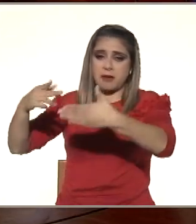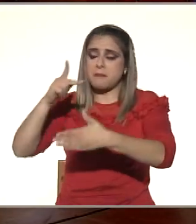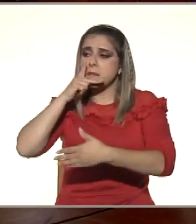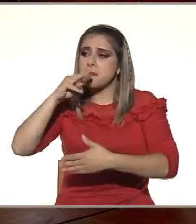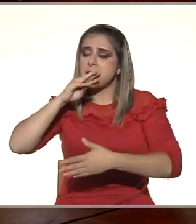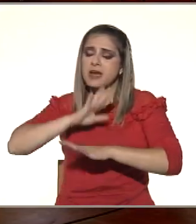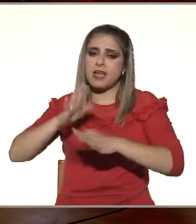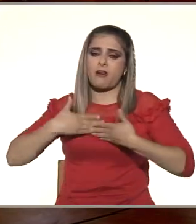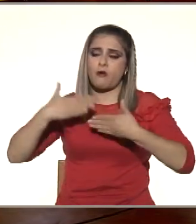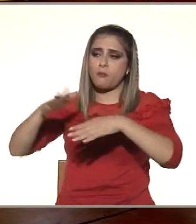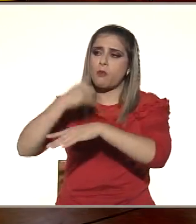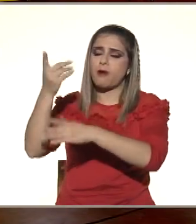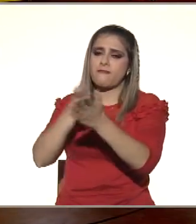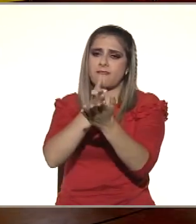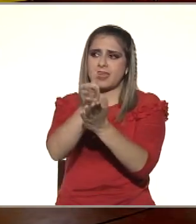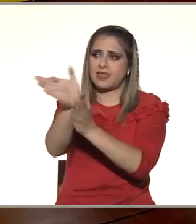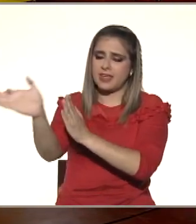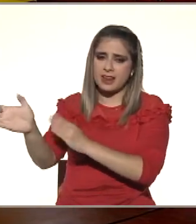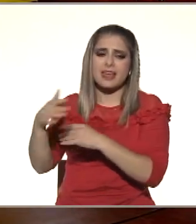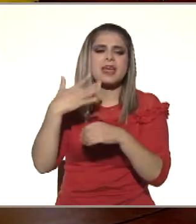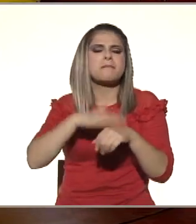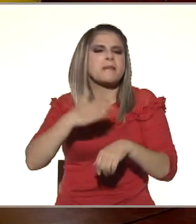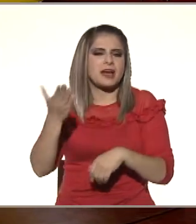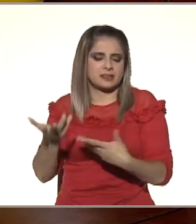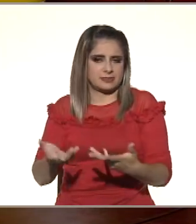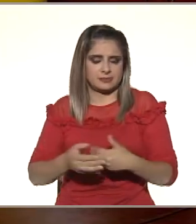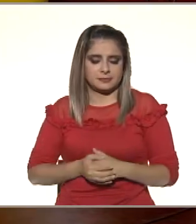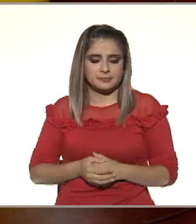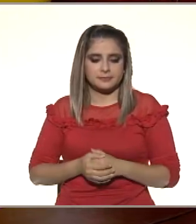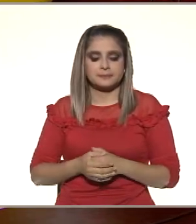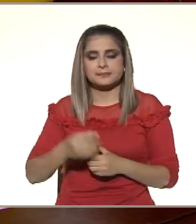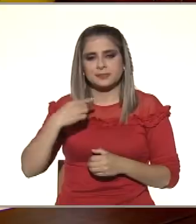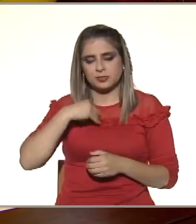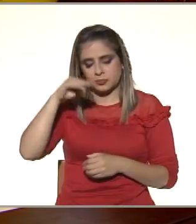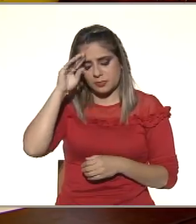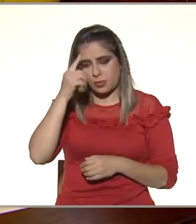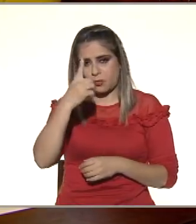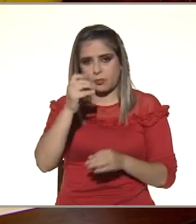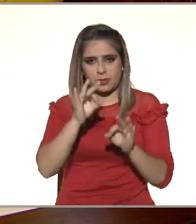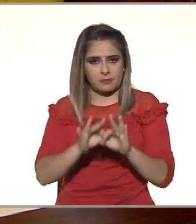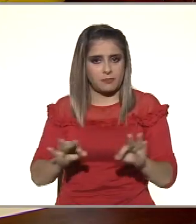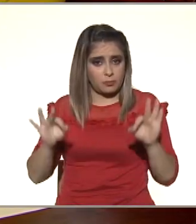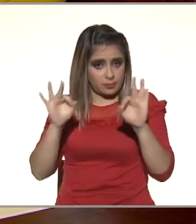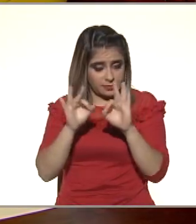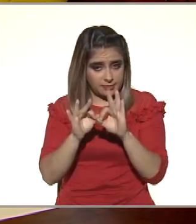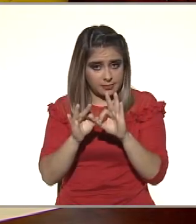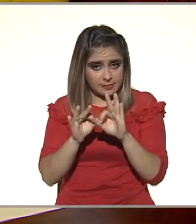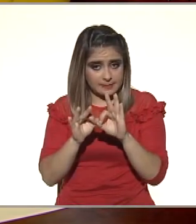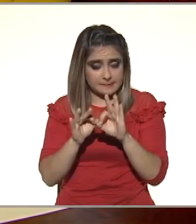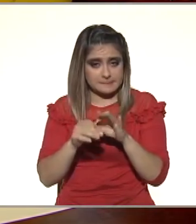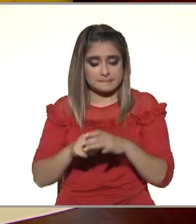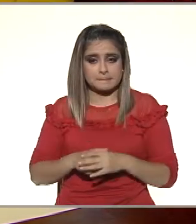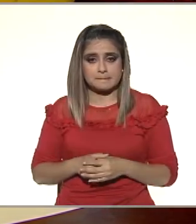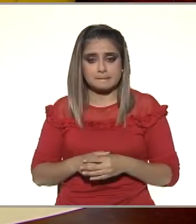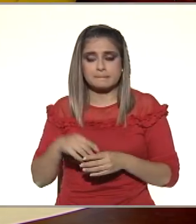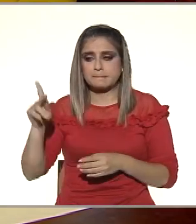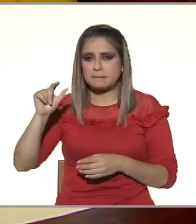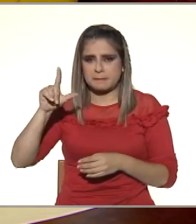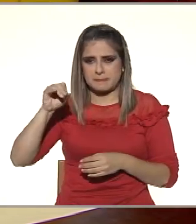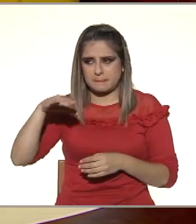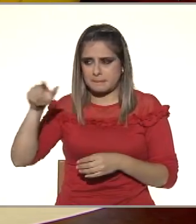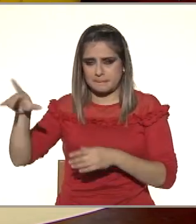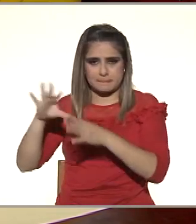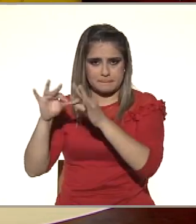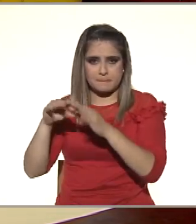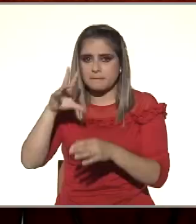¿no? ¿Qué más? ¿Qué otras cosas? Creo que algo muy importante es que así como decía Paloma, que no debemos